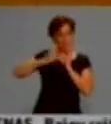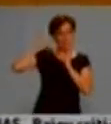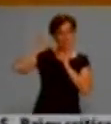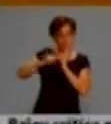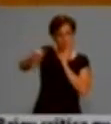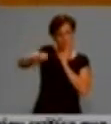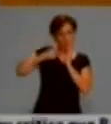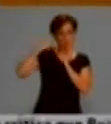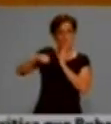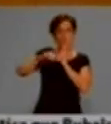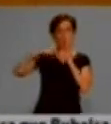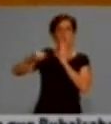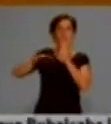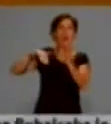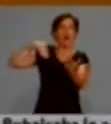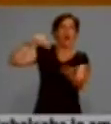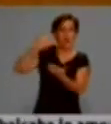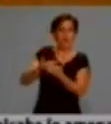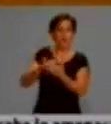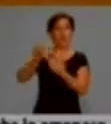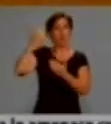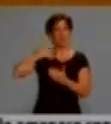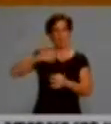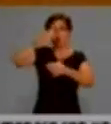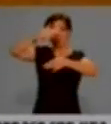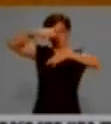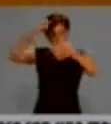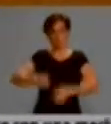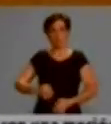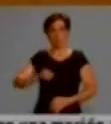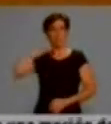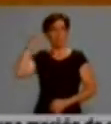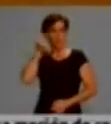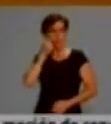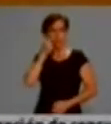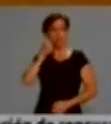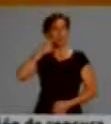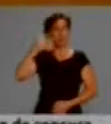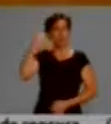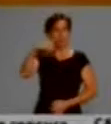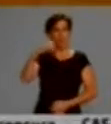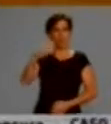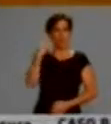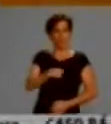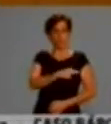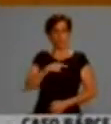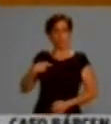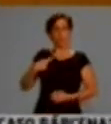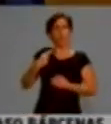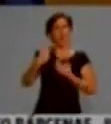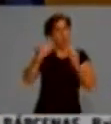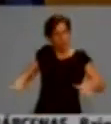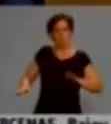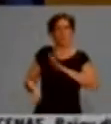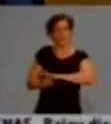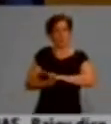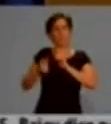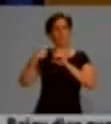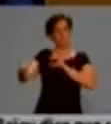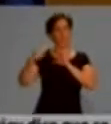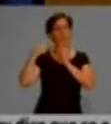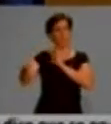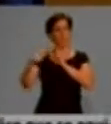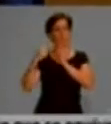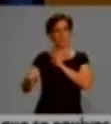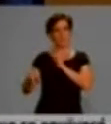incluso después de que se conociera la cuenta en Suiza del señor Bárcenas. Es decir, todos los